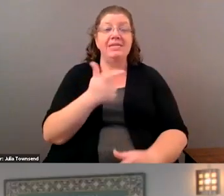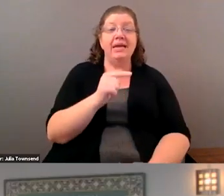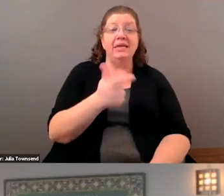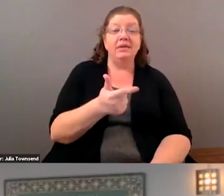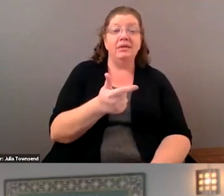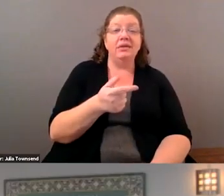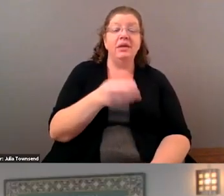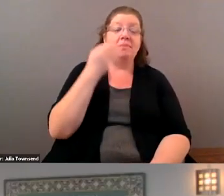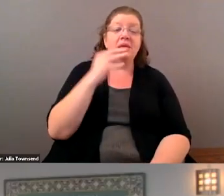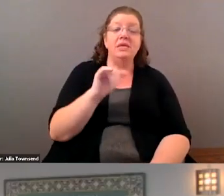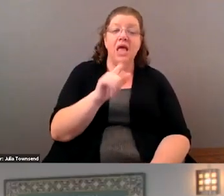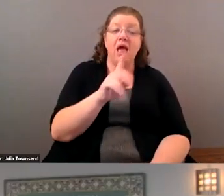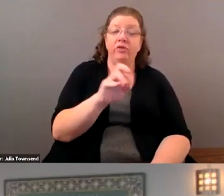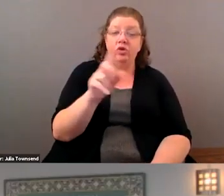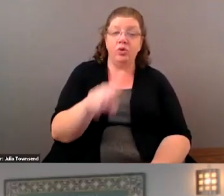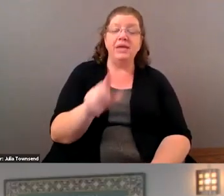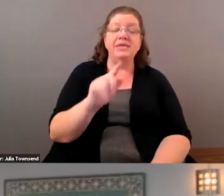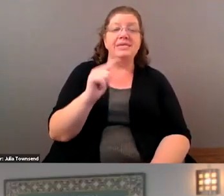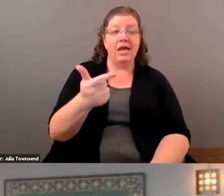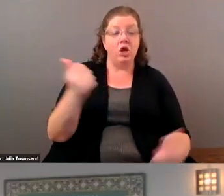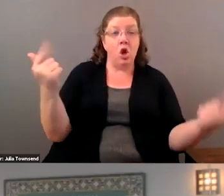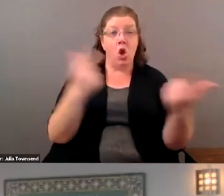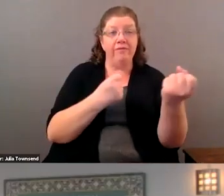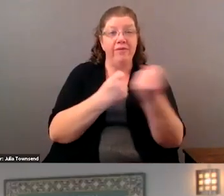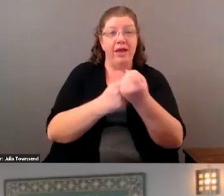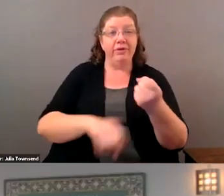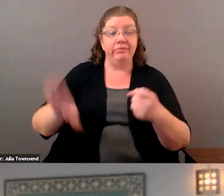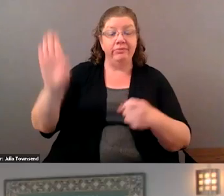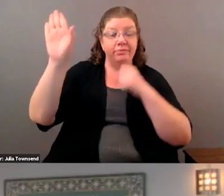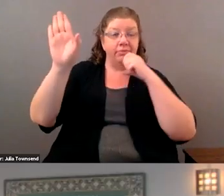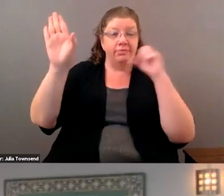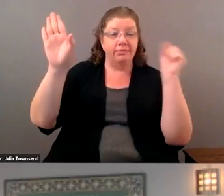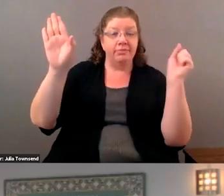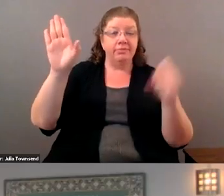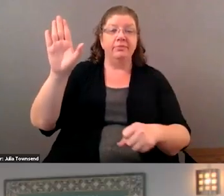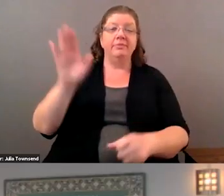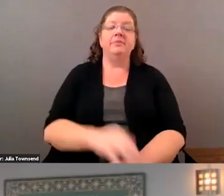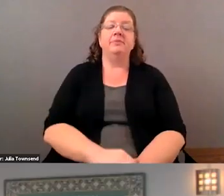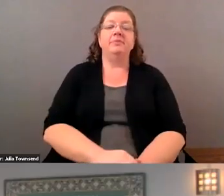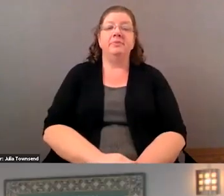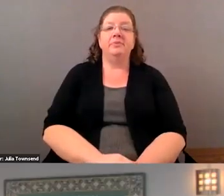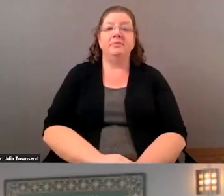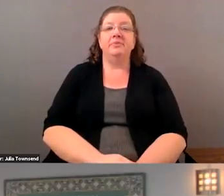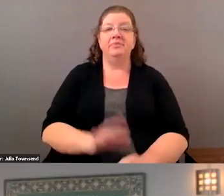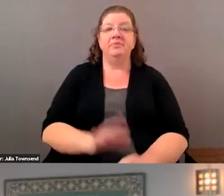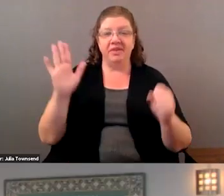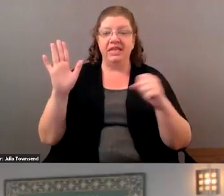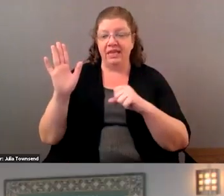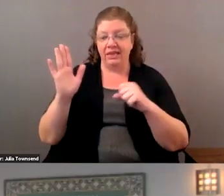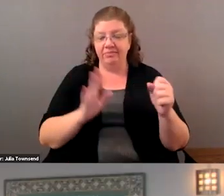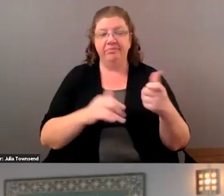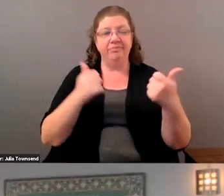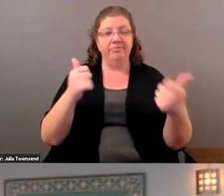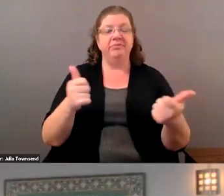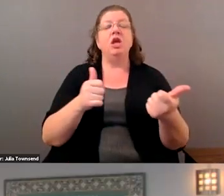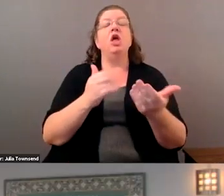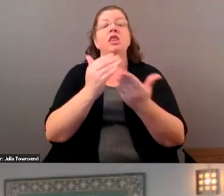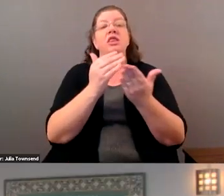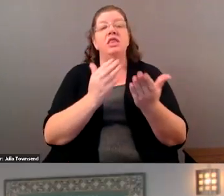sobre los impuestos proyectados muy bien se hace la moción segunda